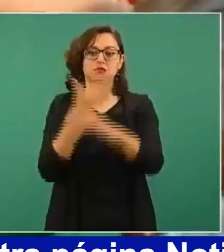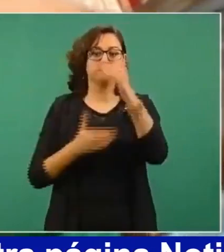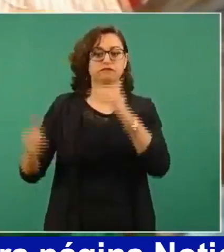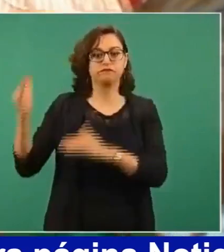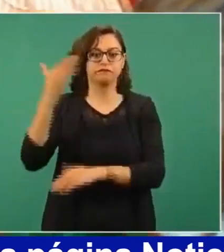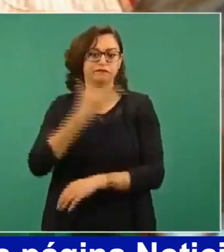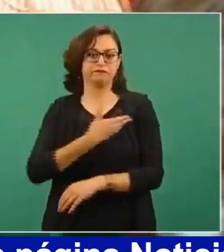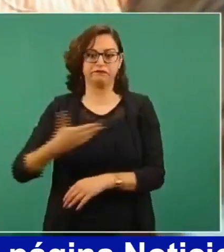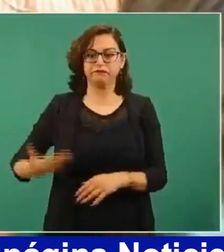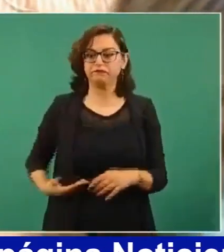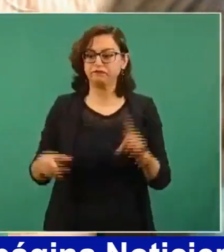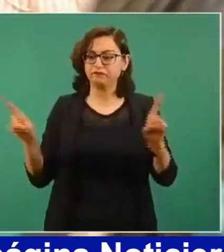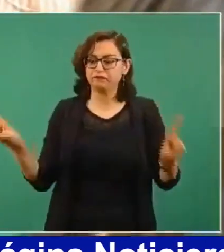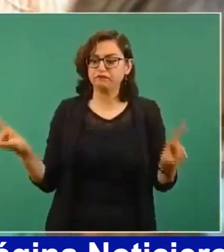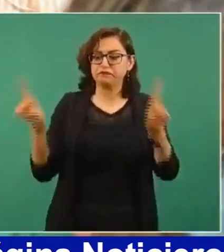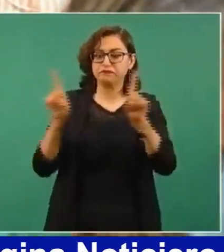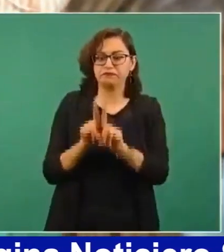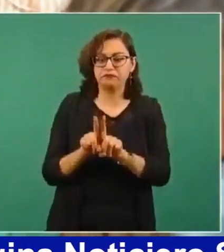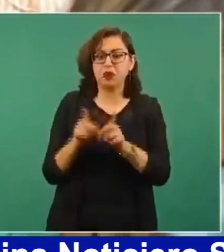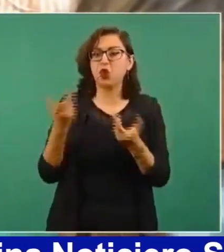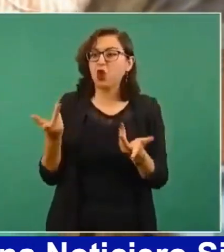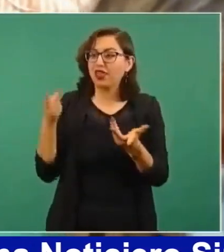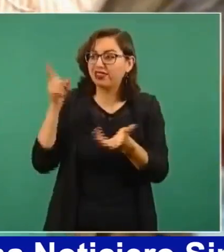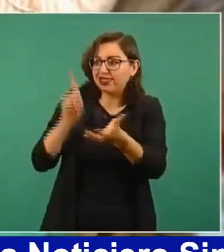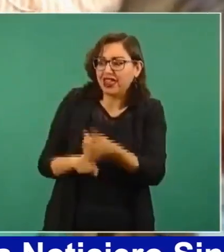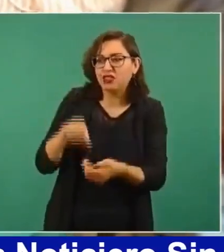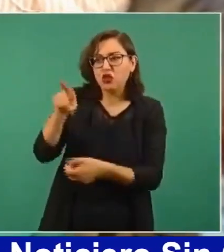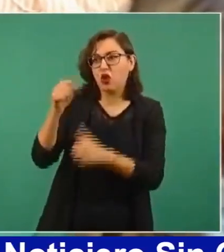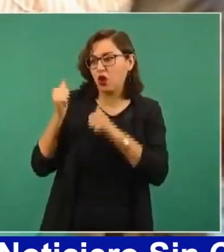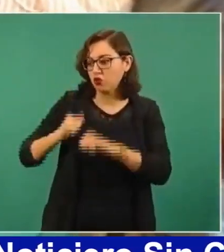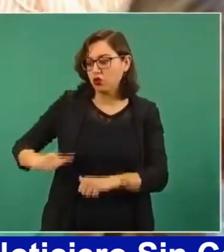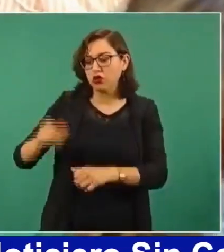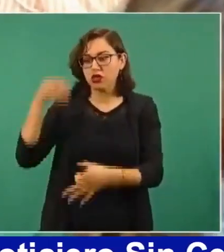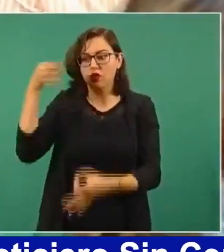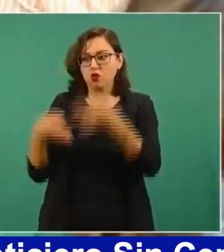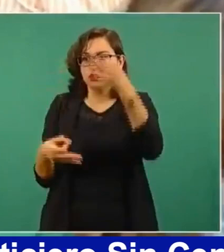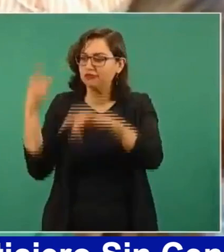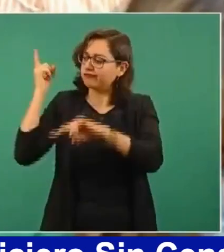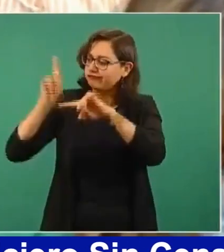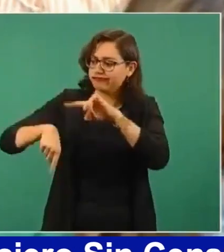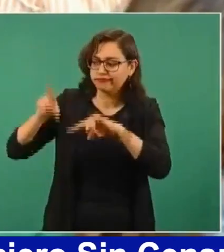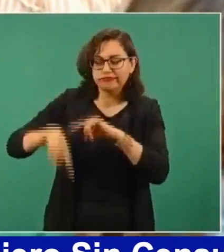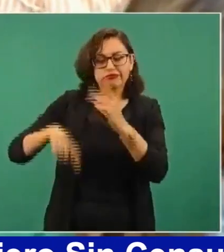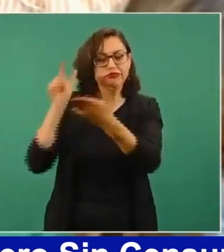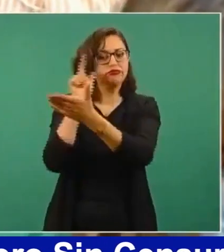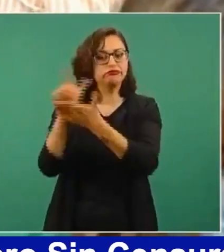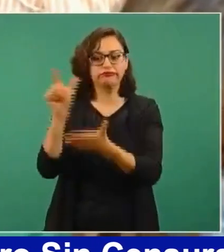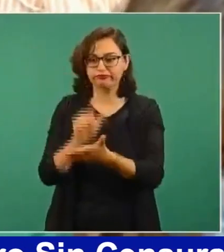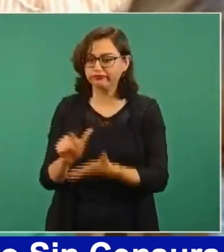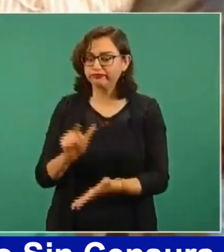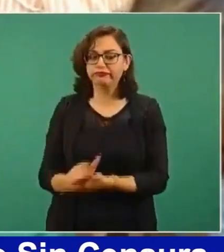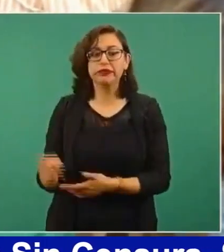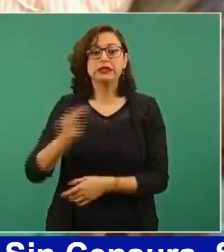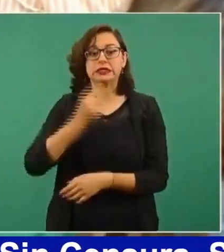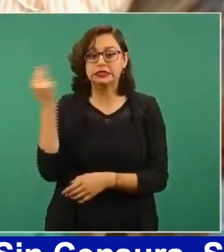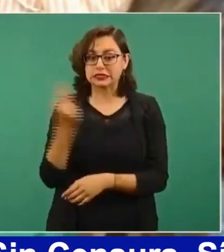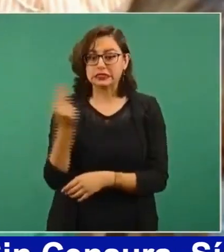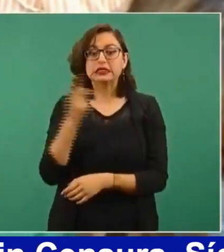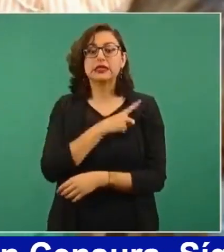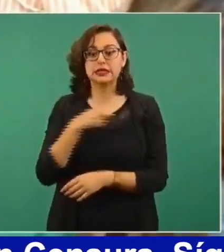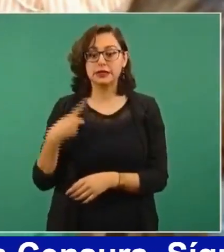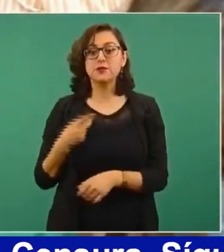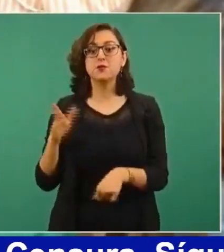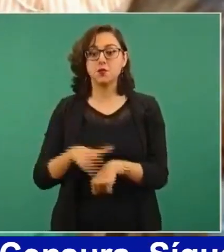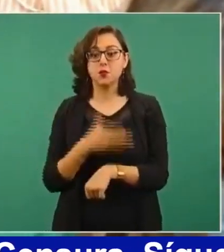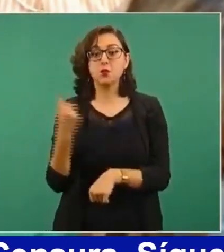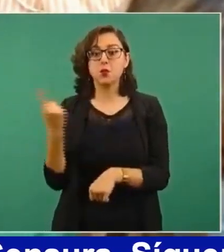coloquialmente hablando, alguna purga dentro del poder? Porque, hablando concretamente, son responsables, presidente,